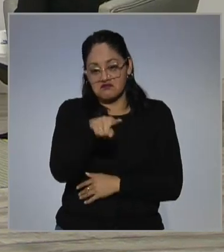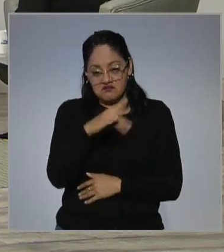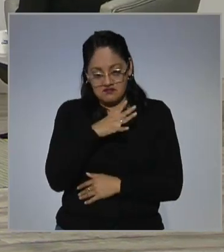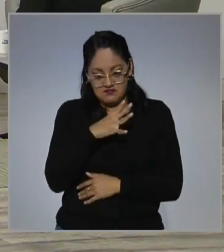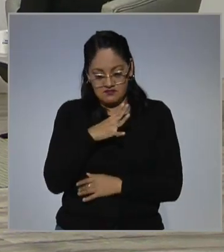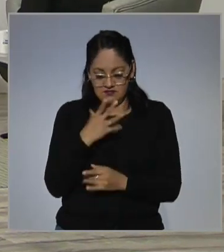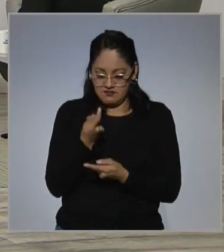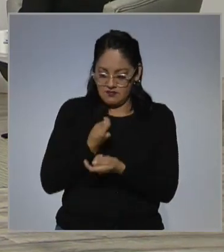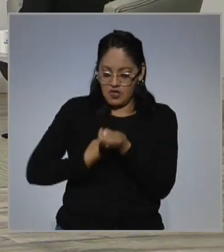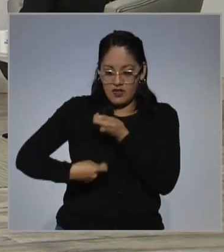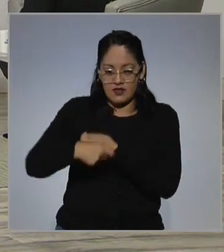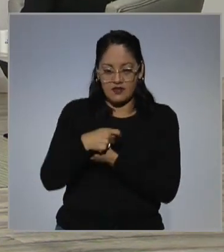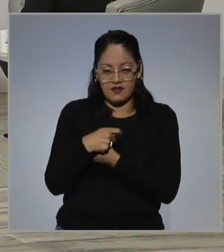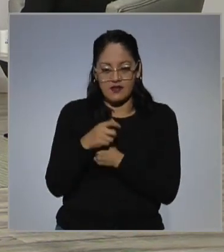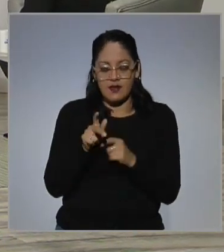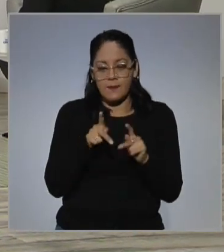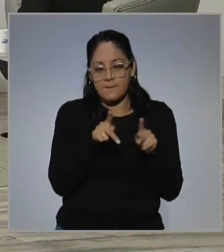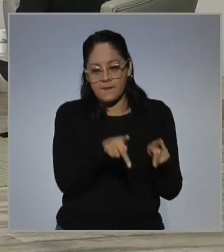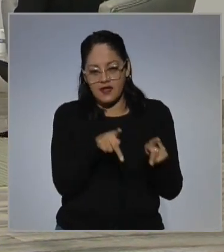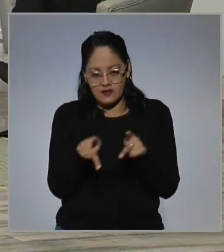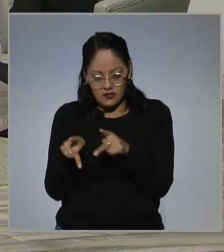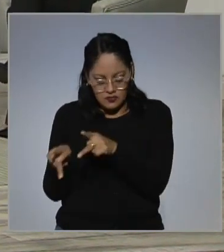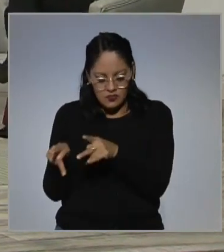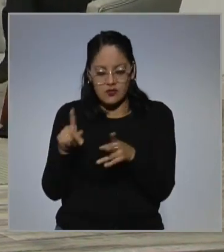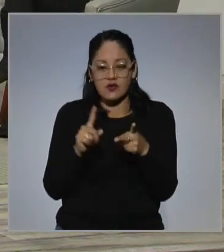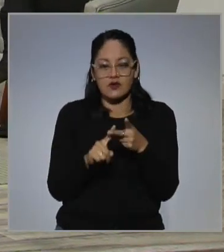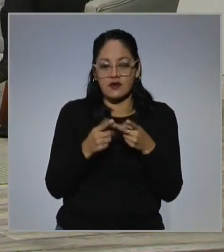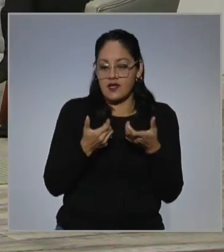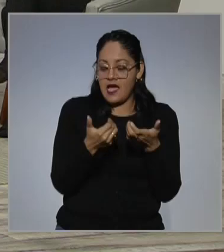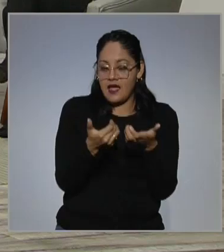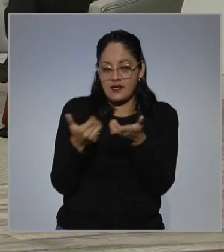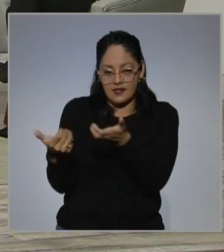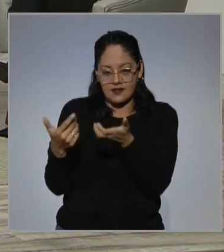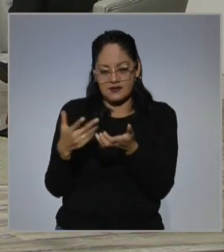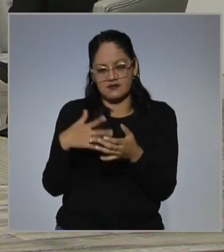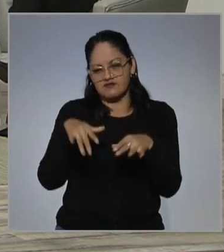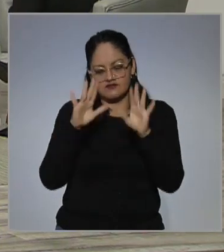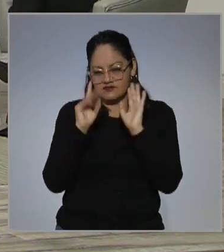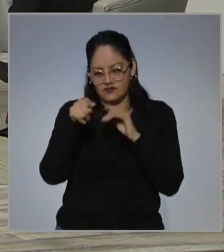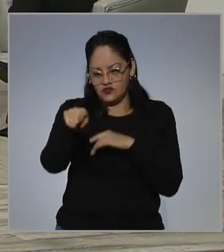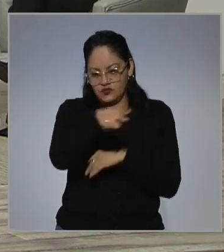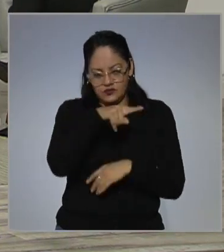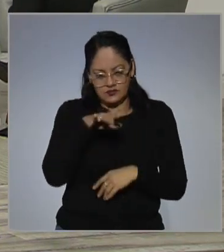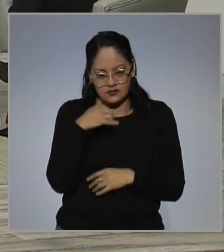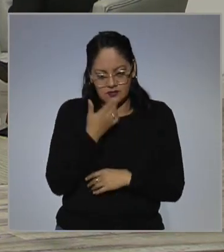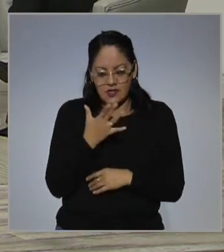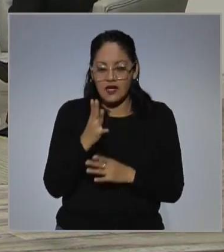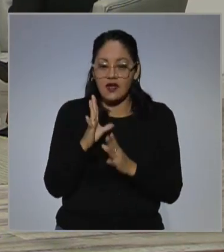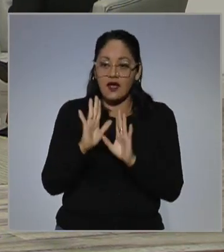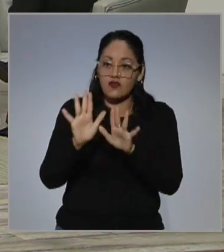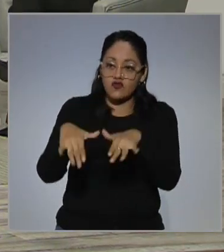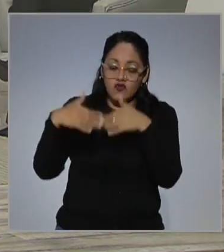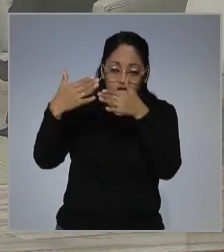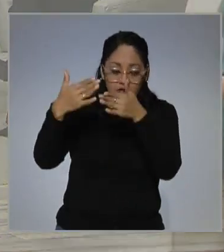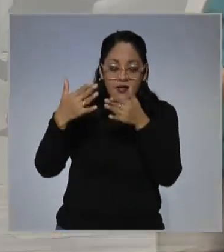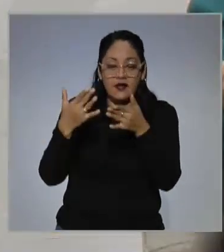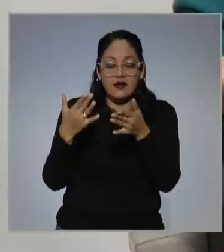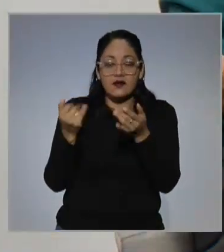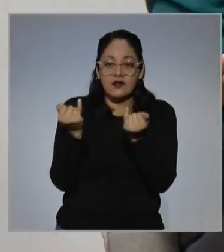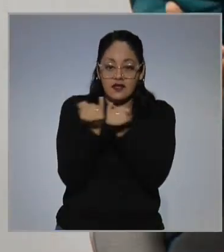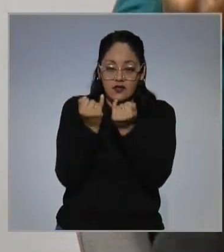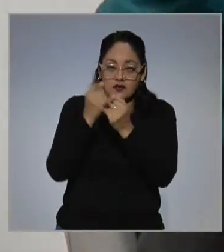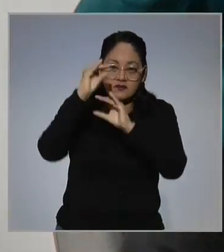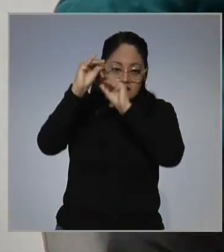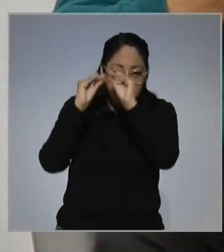estos intercambios en los panteones, en las calles, etcétera, etcétera, en los adornos hacia el exterior, pero